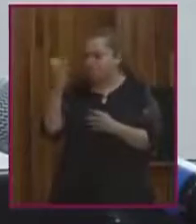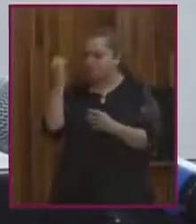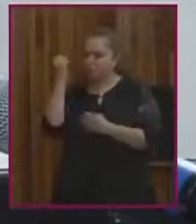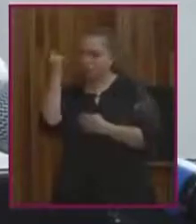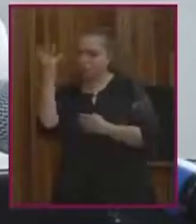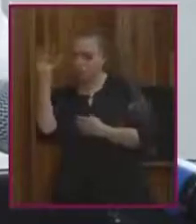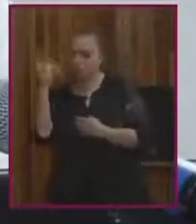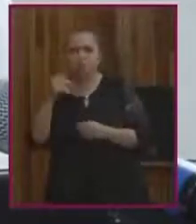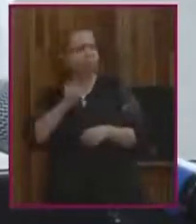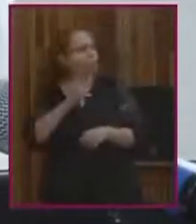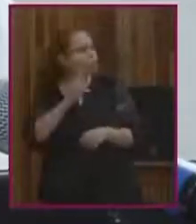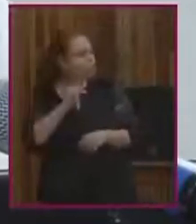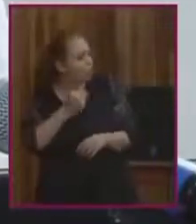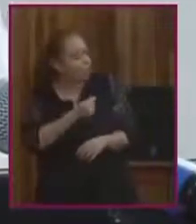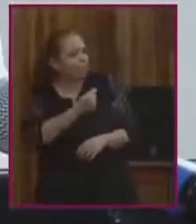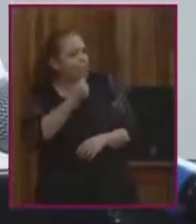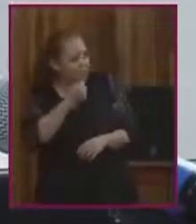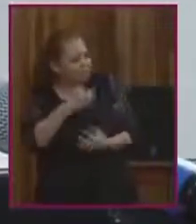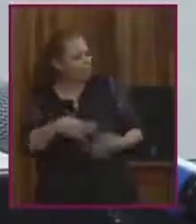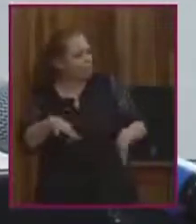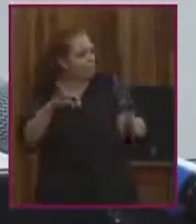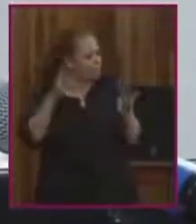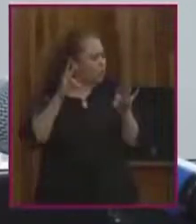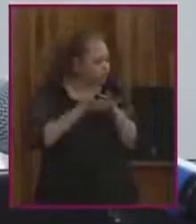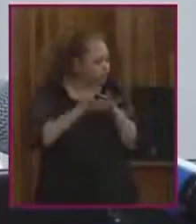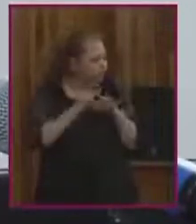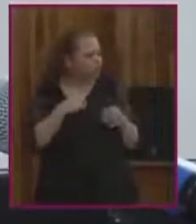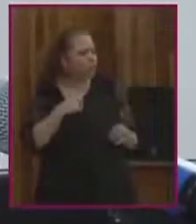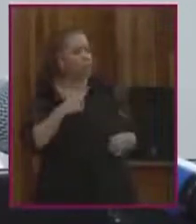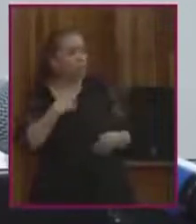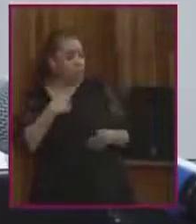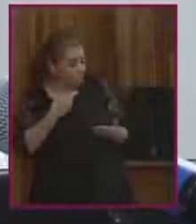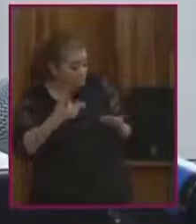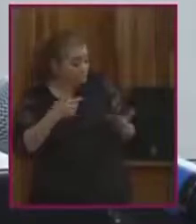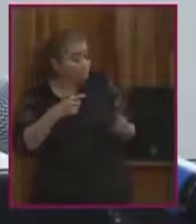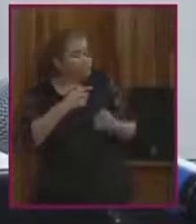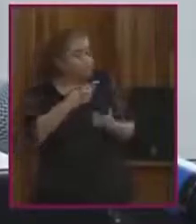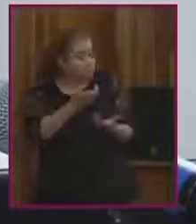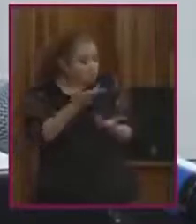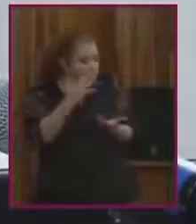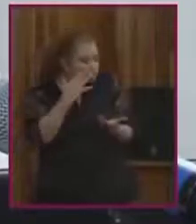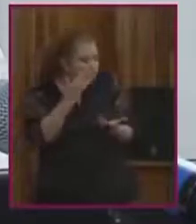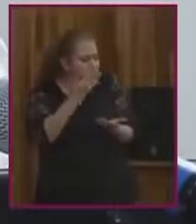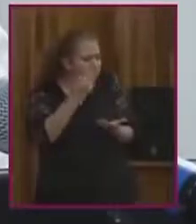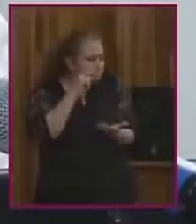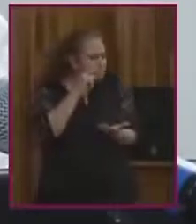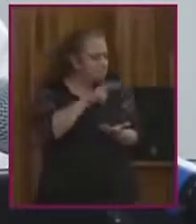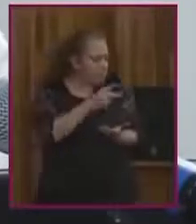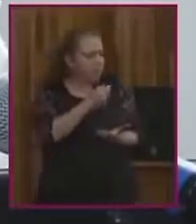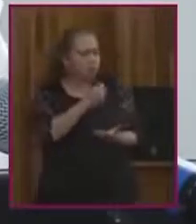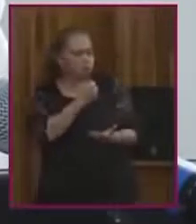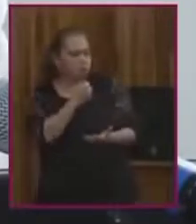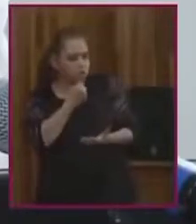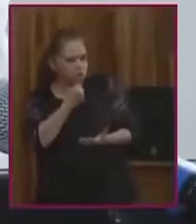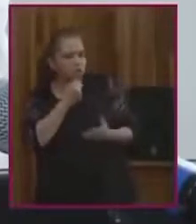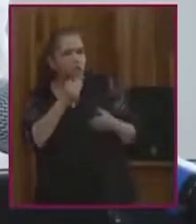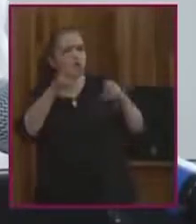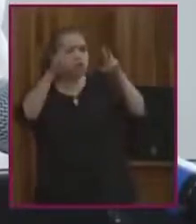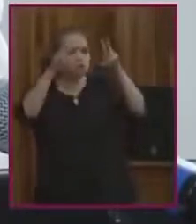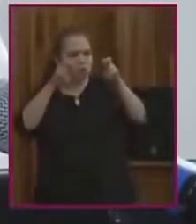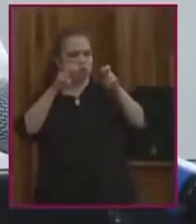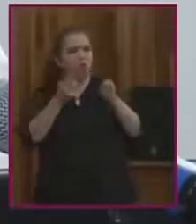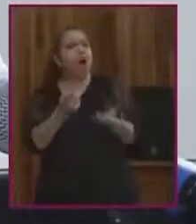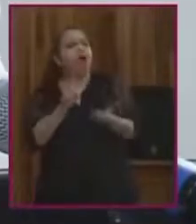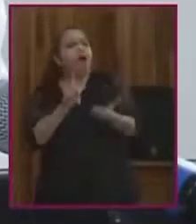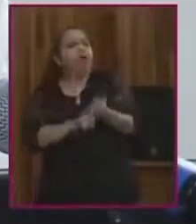actor importante y necesitamos tomarlos en cuenta. Necesitamos ver en términos de los contenidos cómo se van a dar la integralidad al